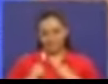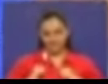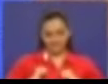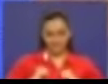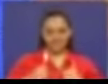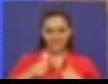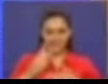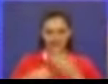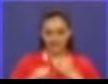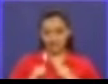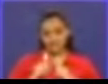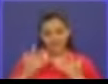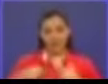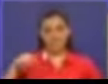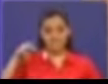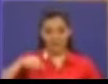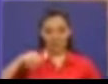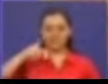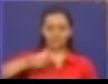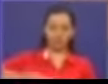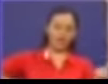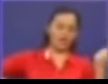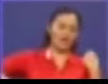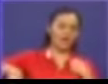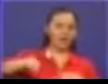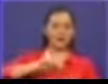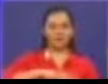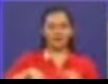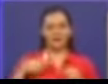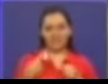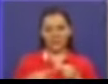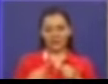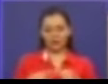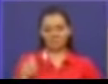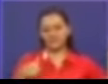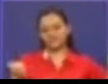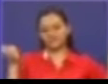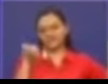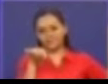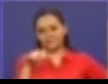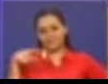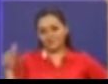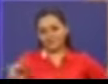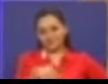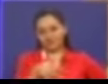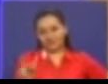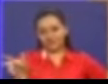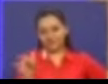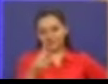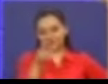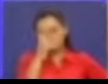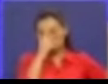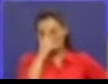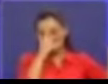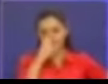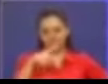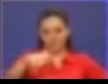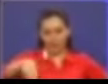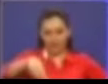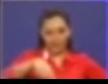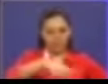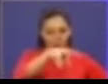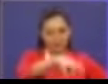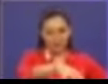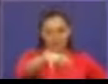Regresamos a Quito, nuevamente pues viendo el estado del carretero, se trabaja arduamente, pero la temporada de lluvias ha sido